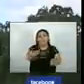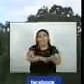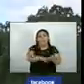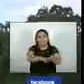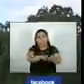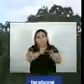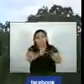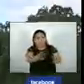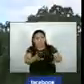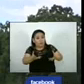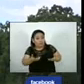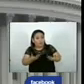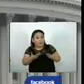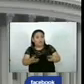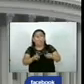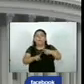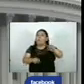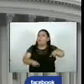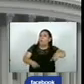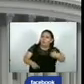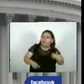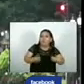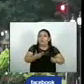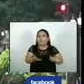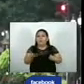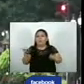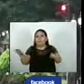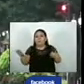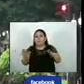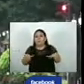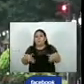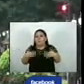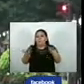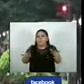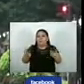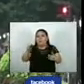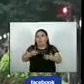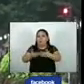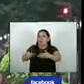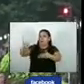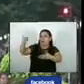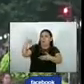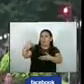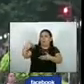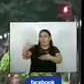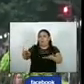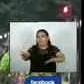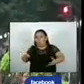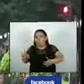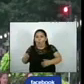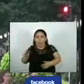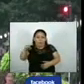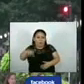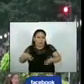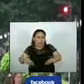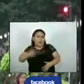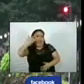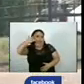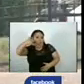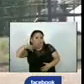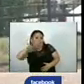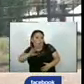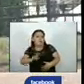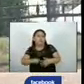la que está aspirando, otro motivo podría ser por acciones actuales o pasadas del solicitante, por ejemplo,